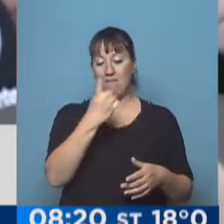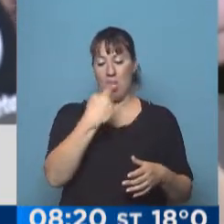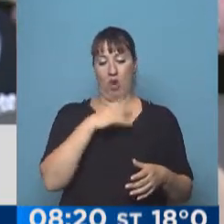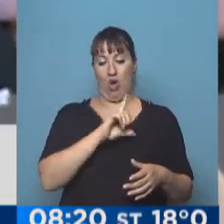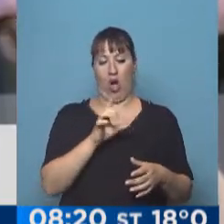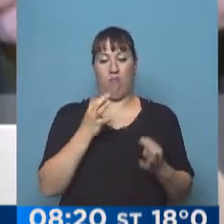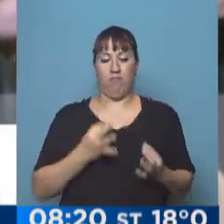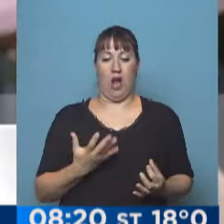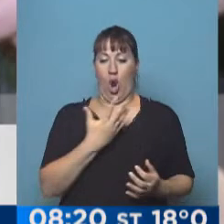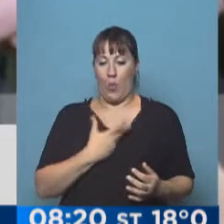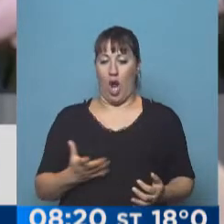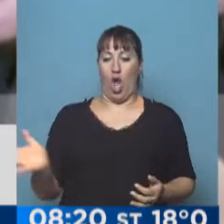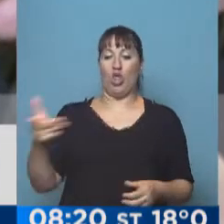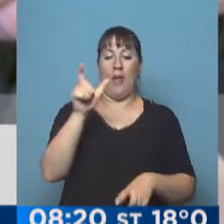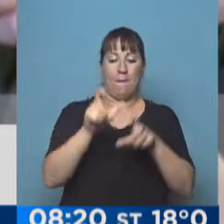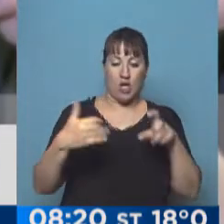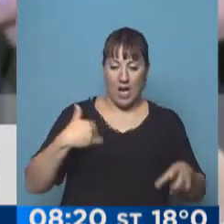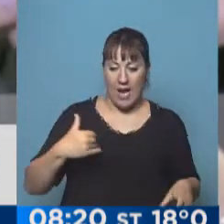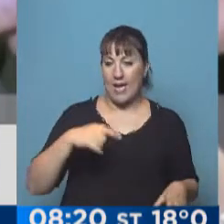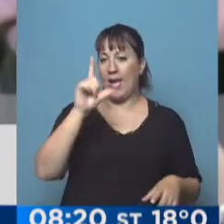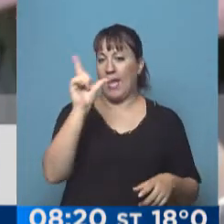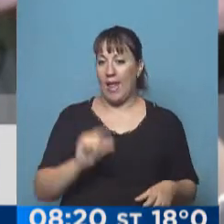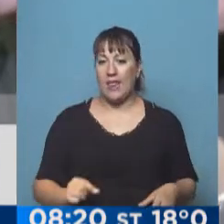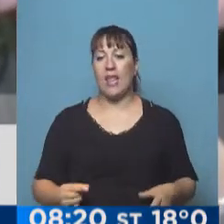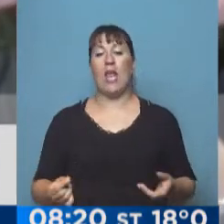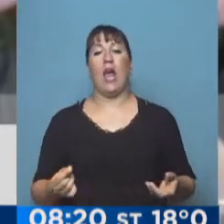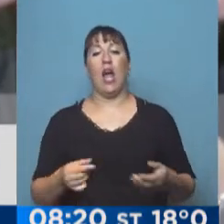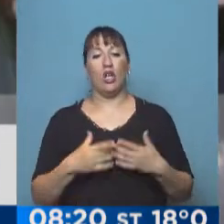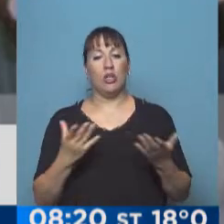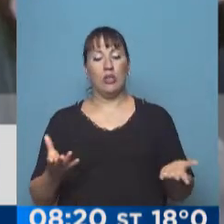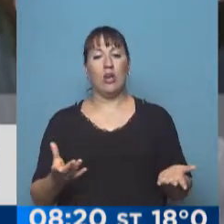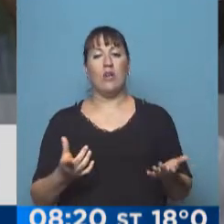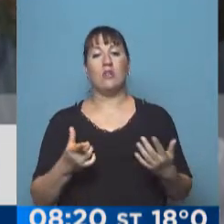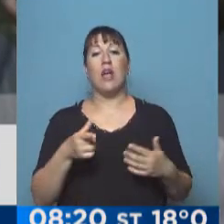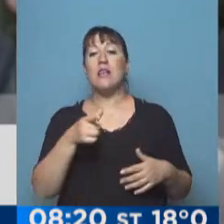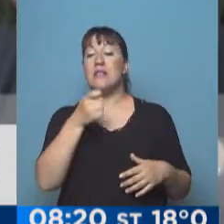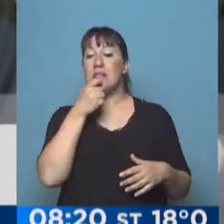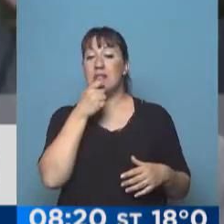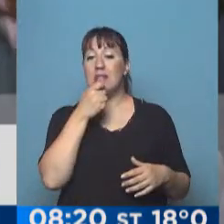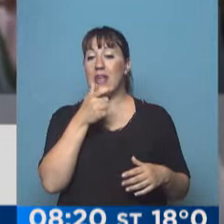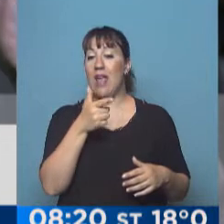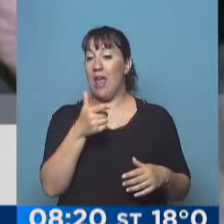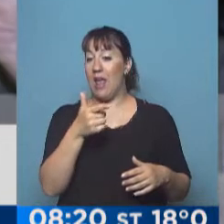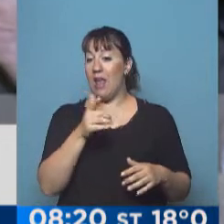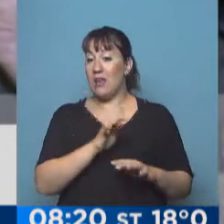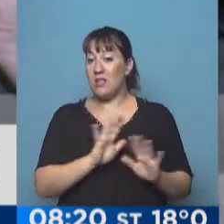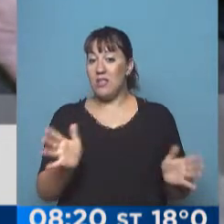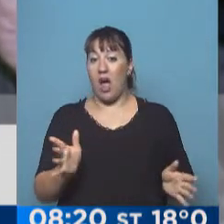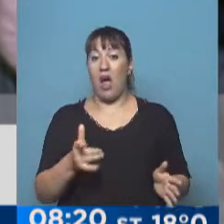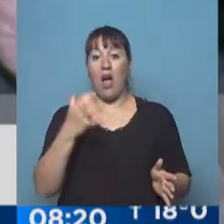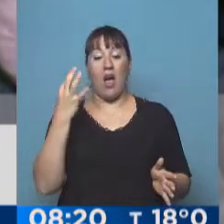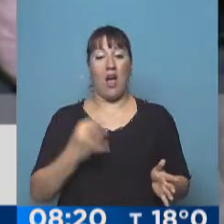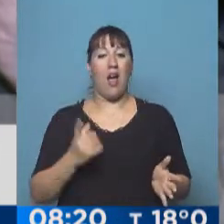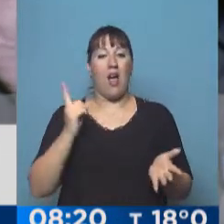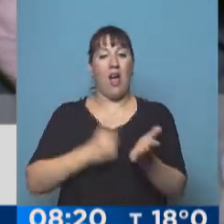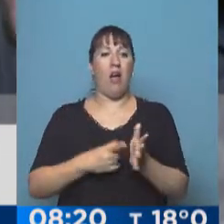el estado representa a todos los argentinos y lo que hace es en todo caso ideal haber declarado autoridad pública y sujeta a